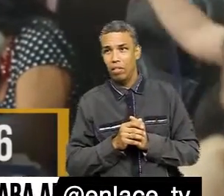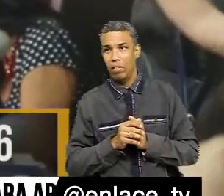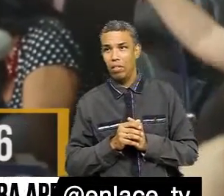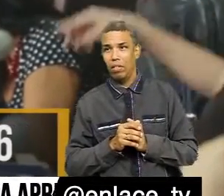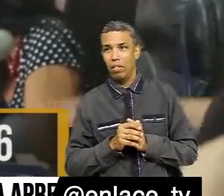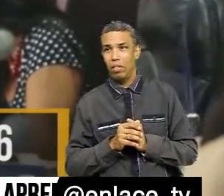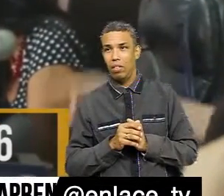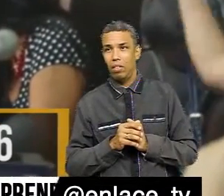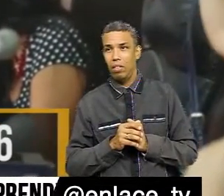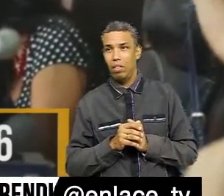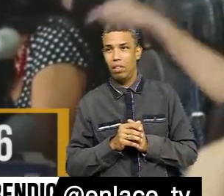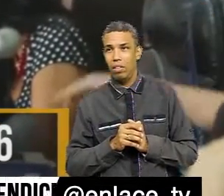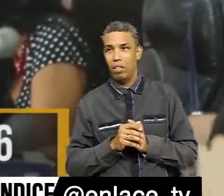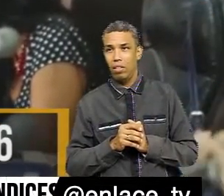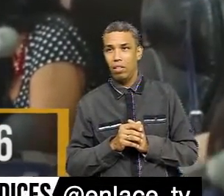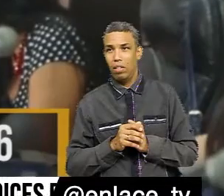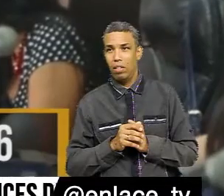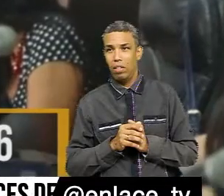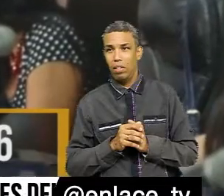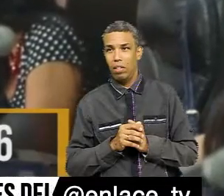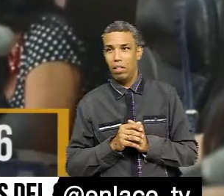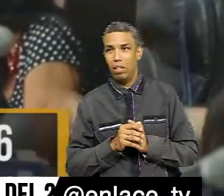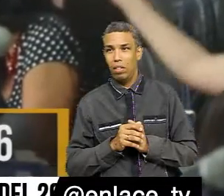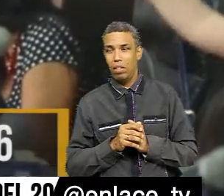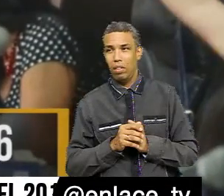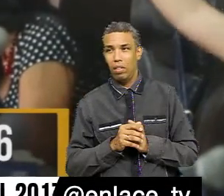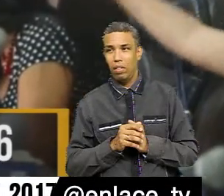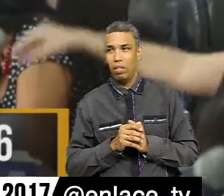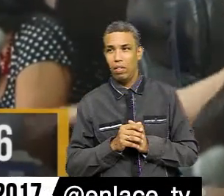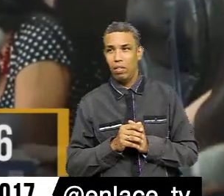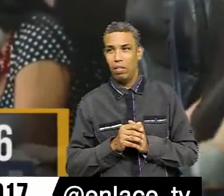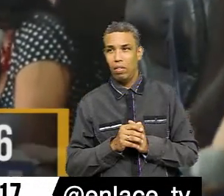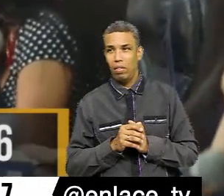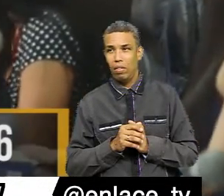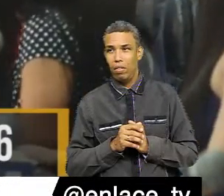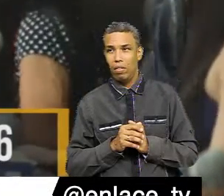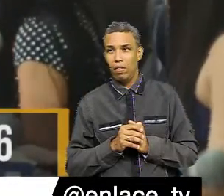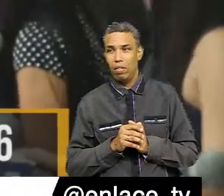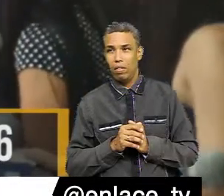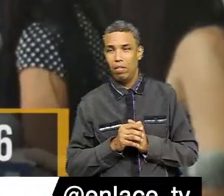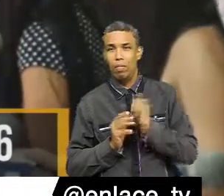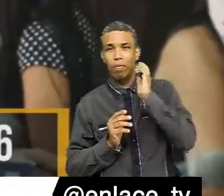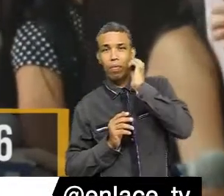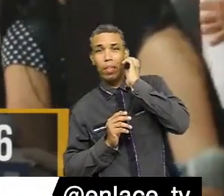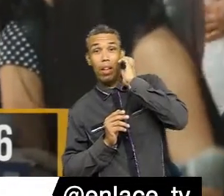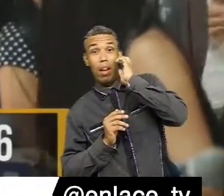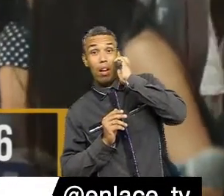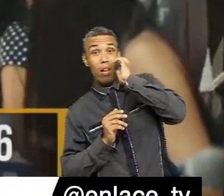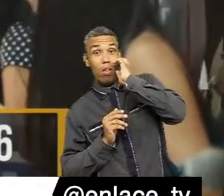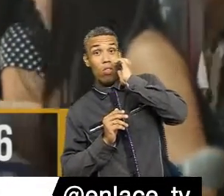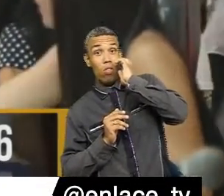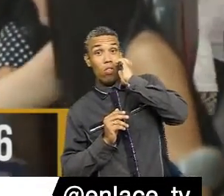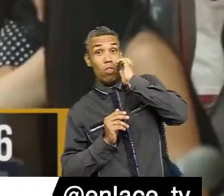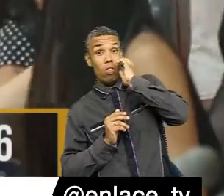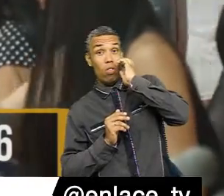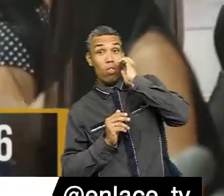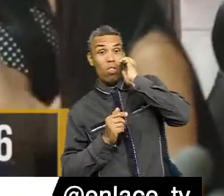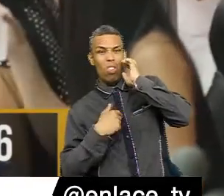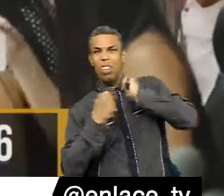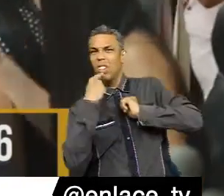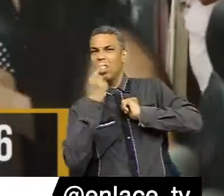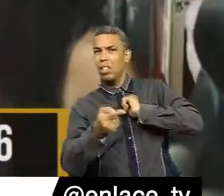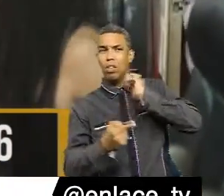del concejal Holman Jiménez, quien persuadió a los concejales para que se levantaran de la sesión del día sábado, por lo que esta debió ser suspendida por